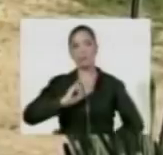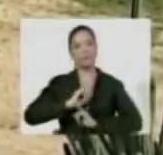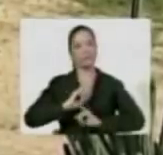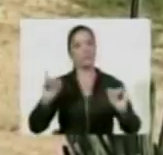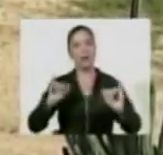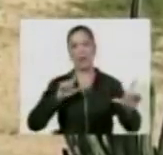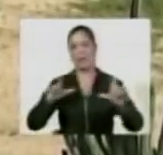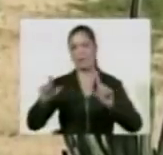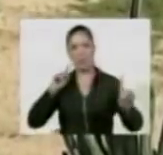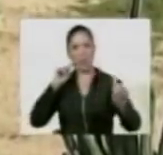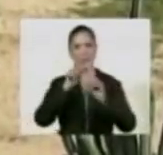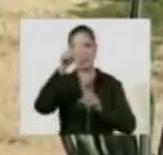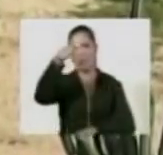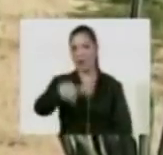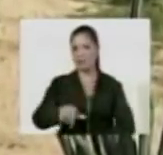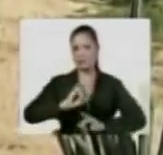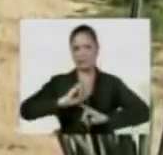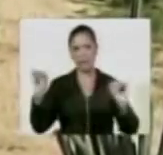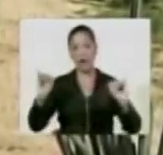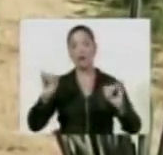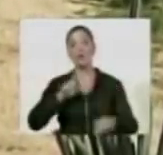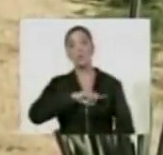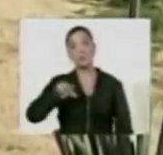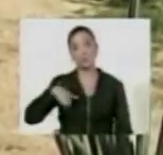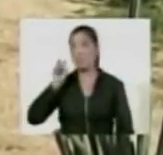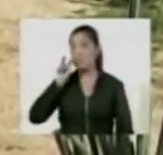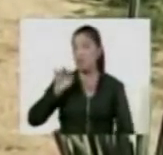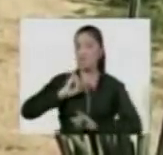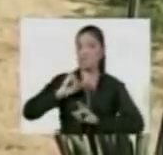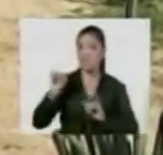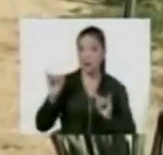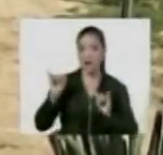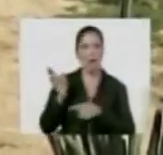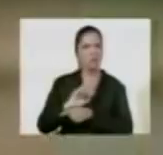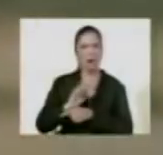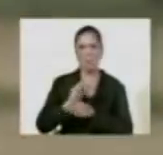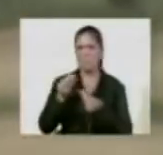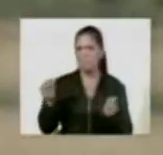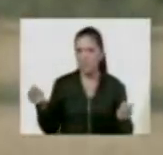objetivo y nosotros, luego de haber visto el descenso por soga rápida,